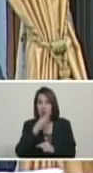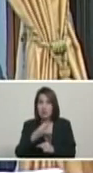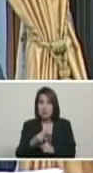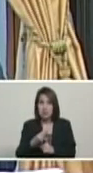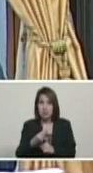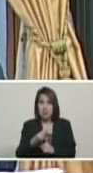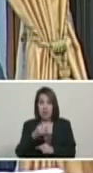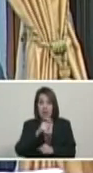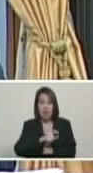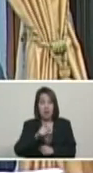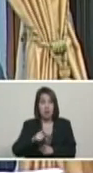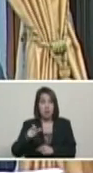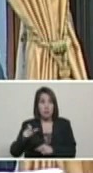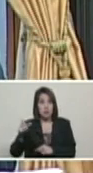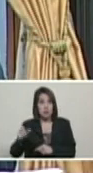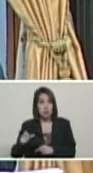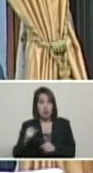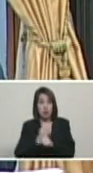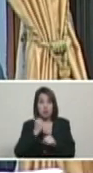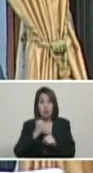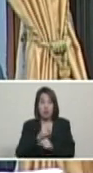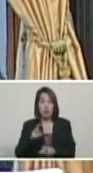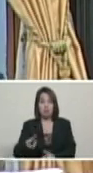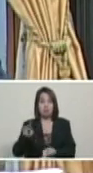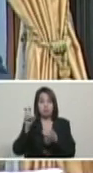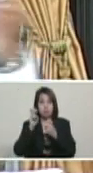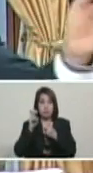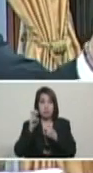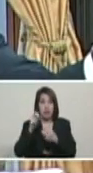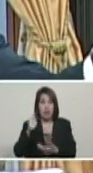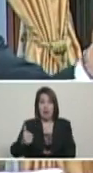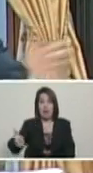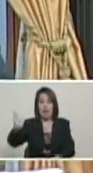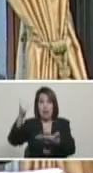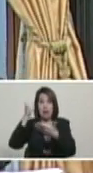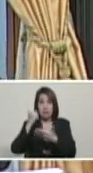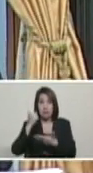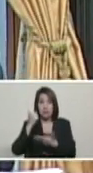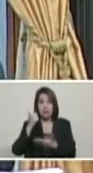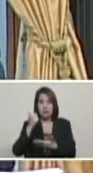la gente, los trabajadores van a cobrar el aguinaldo restante,